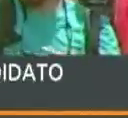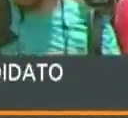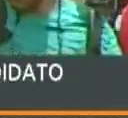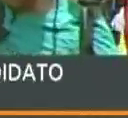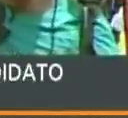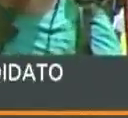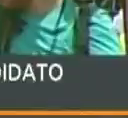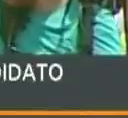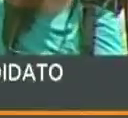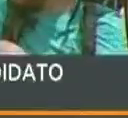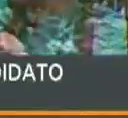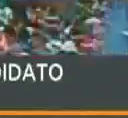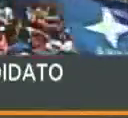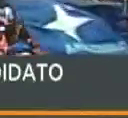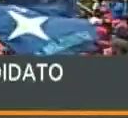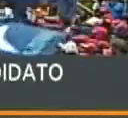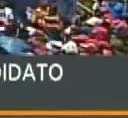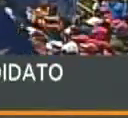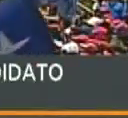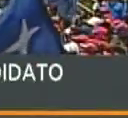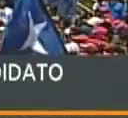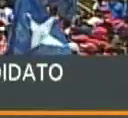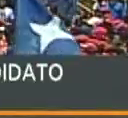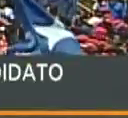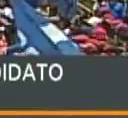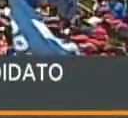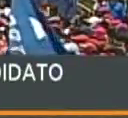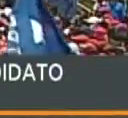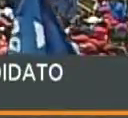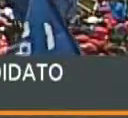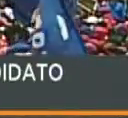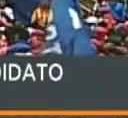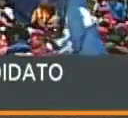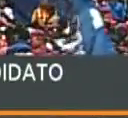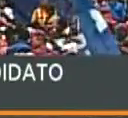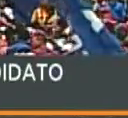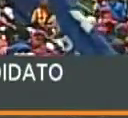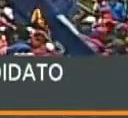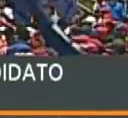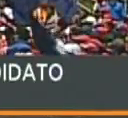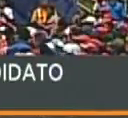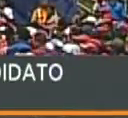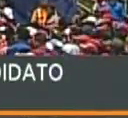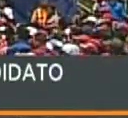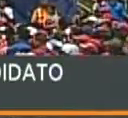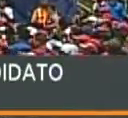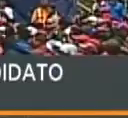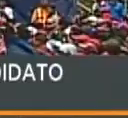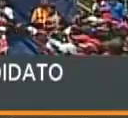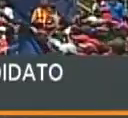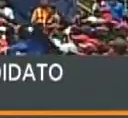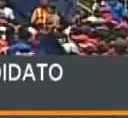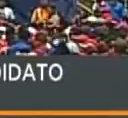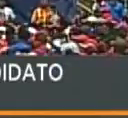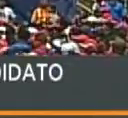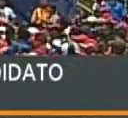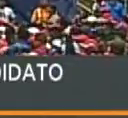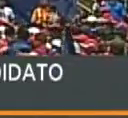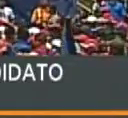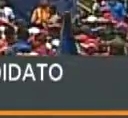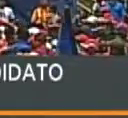octubre, cuando derrotamos al traidor. Ahora todos somos la fuerza de Amazonas.